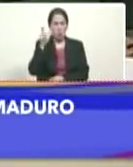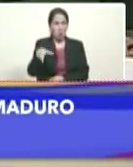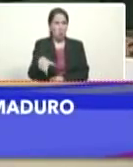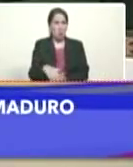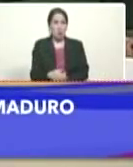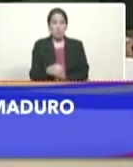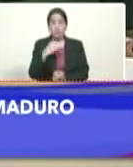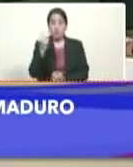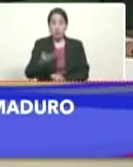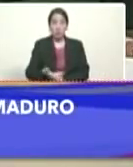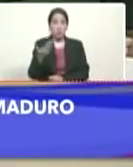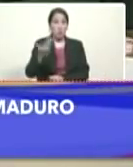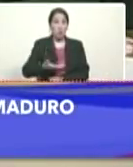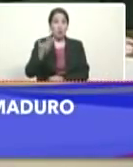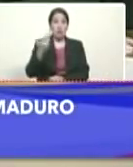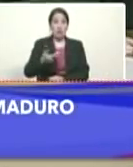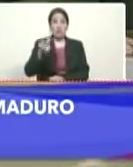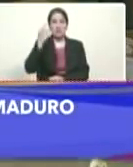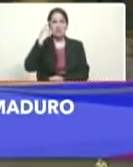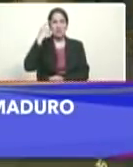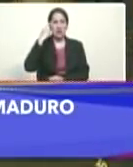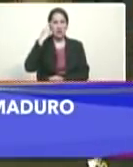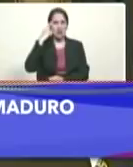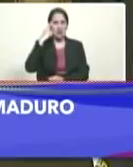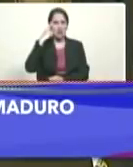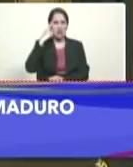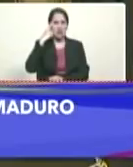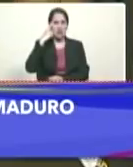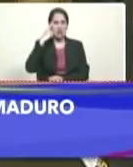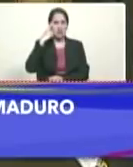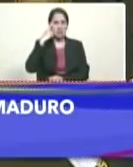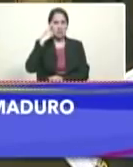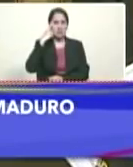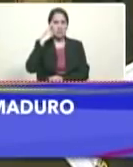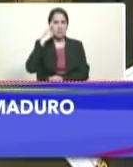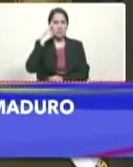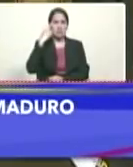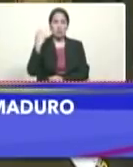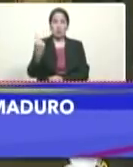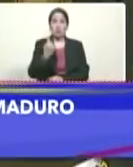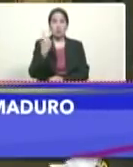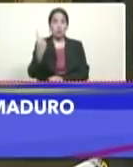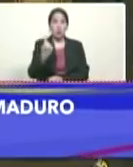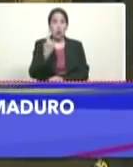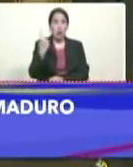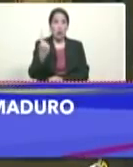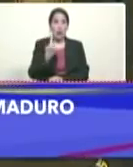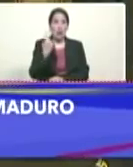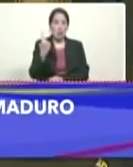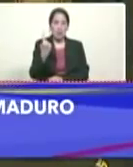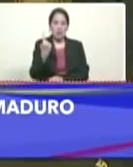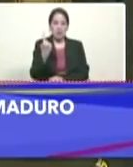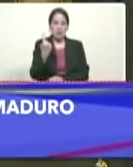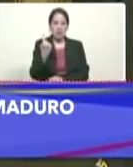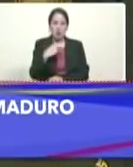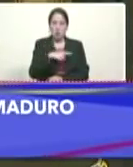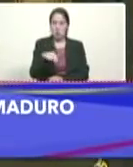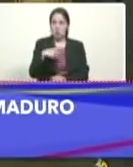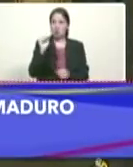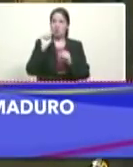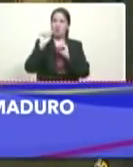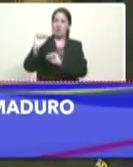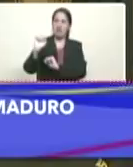importante saber que ya estamos solamente ya no estamos solamente en modo defensa como hemos estado